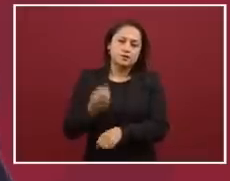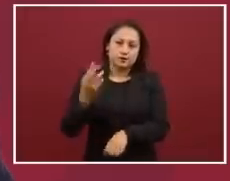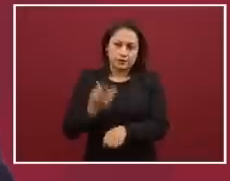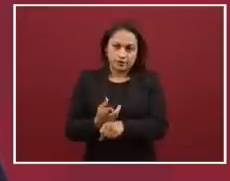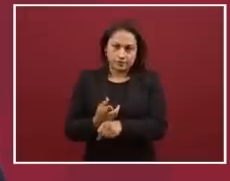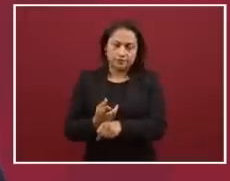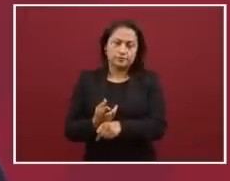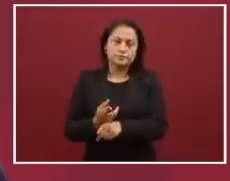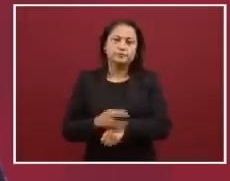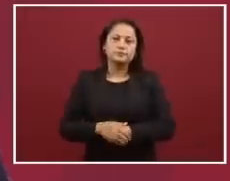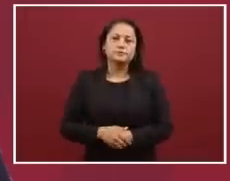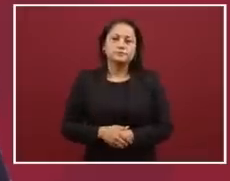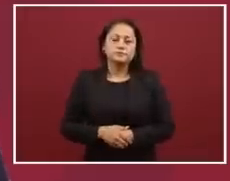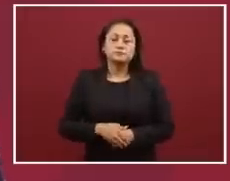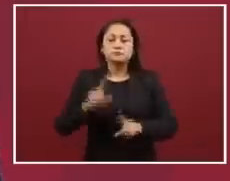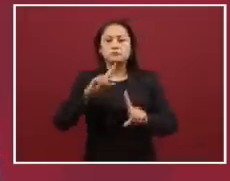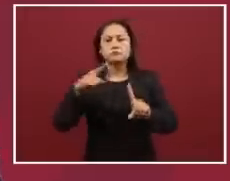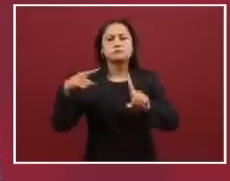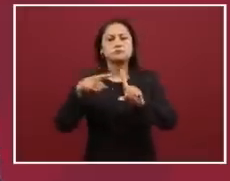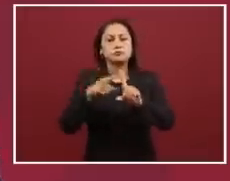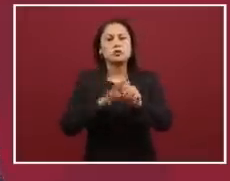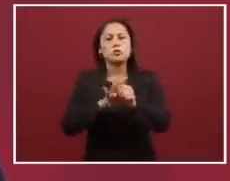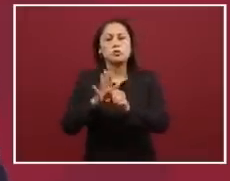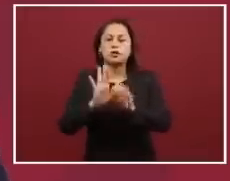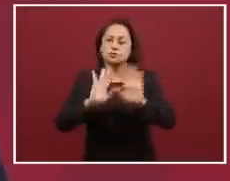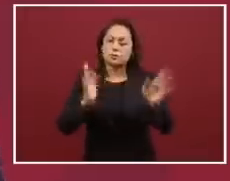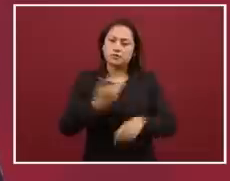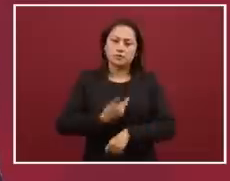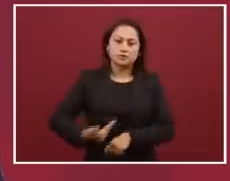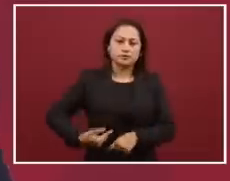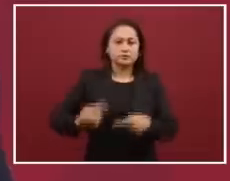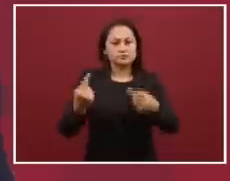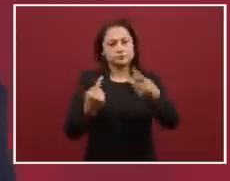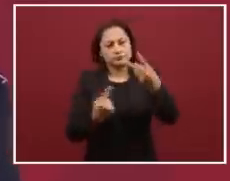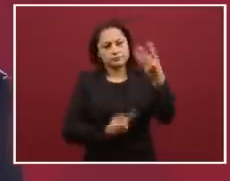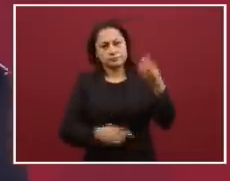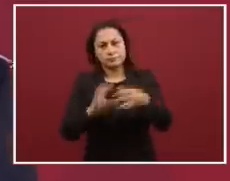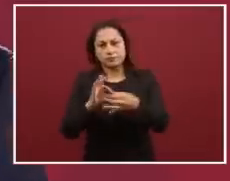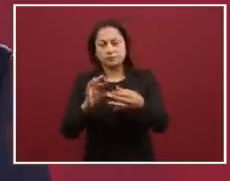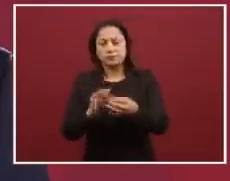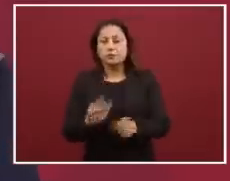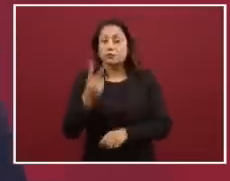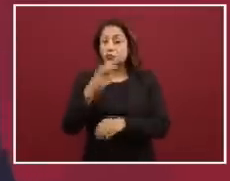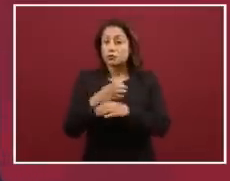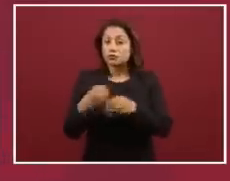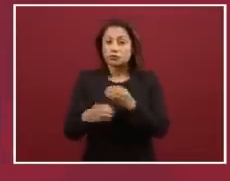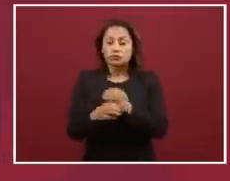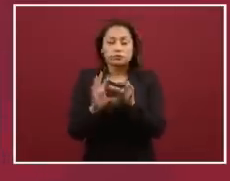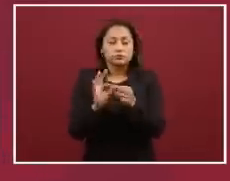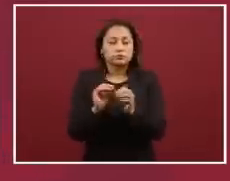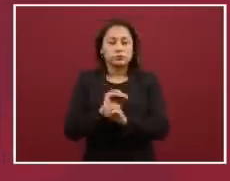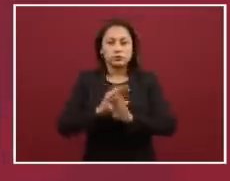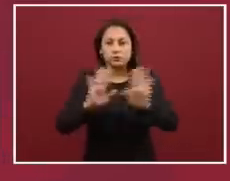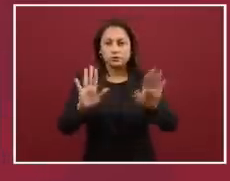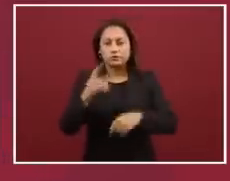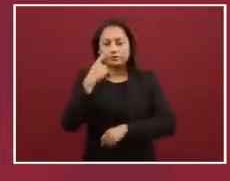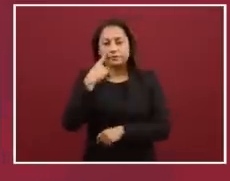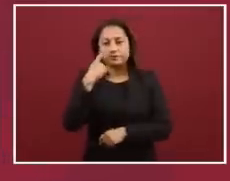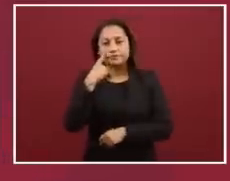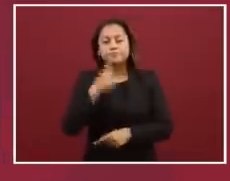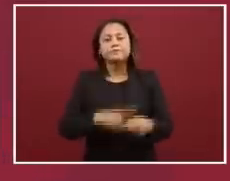Nuestro objetivo son los que ya dio el señor presidente. Y solo mencionar para concluir dos datos o dos elementos. Hay dos